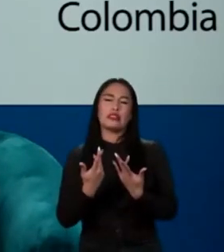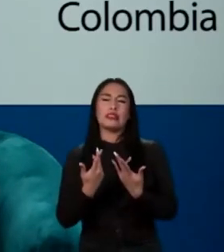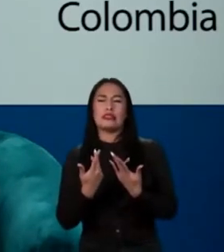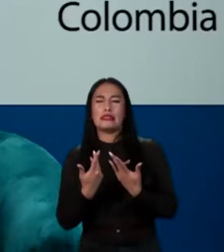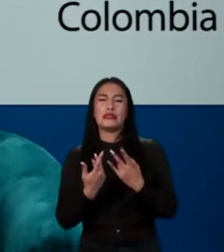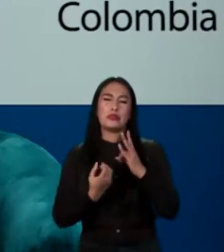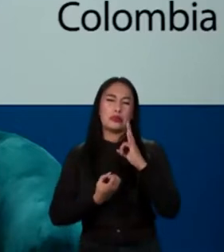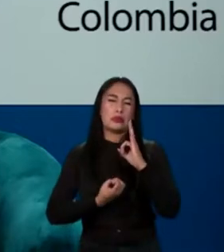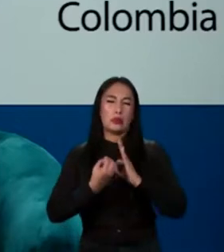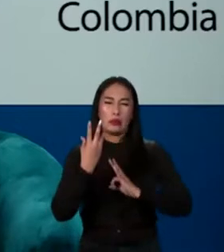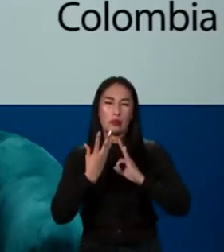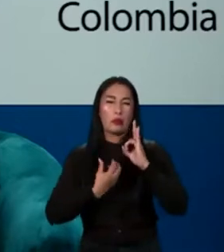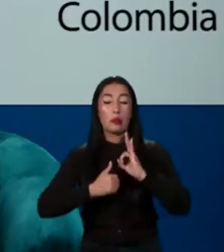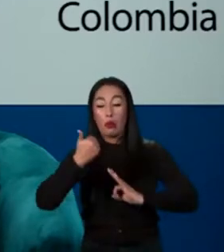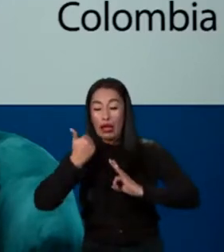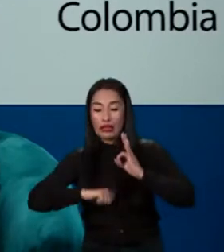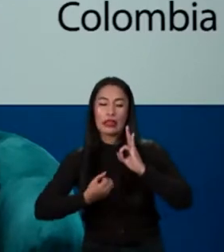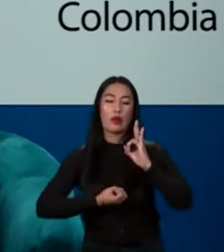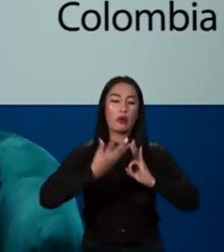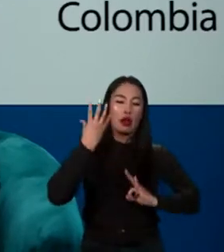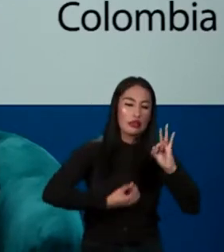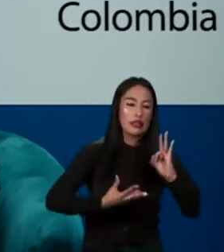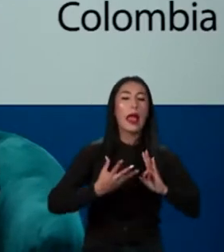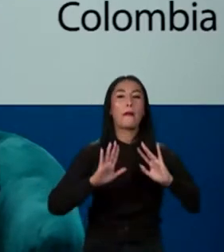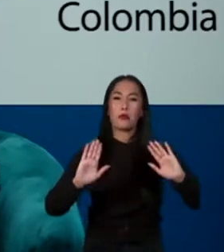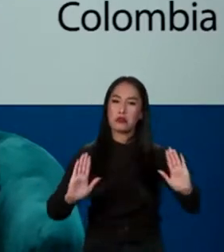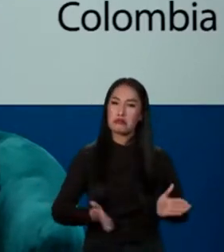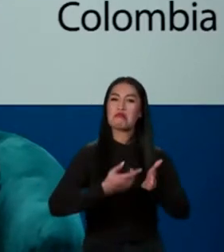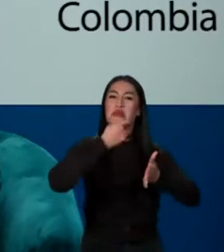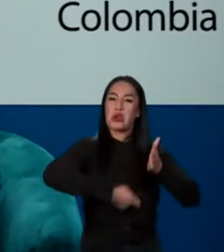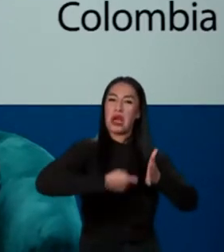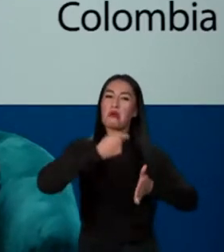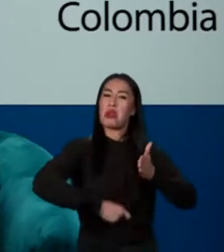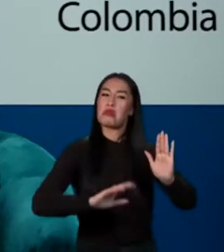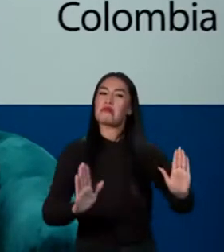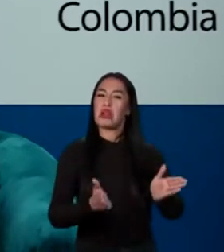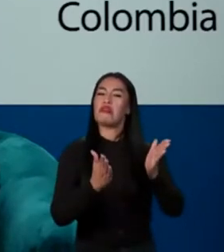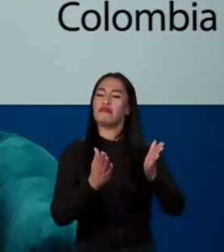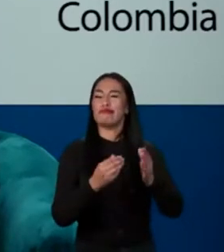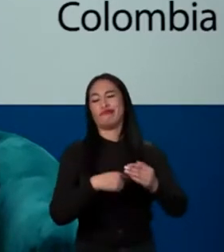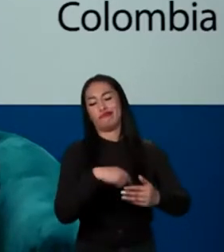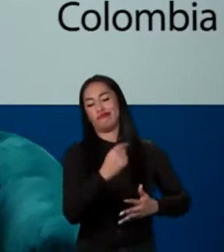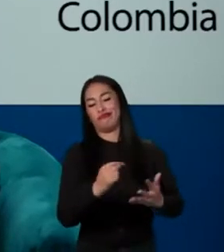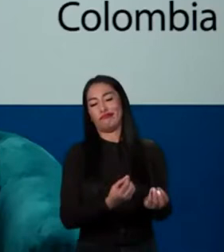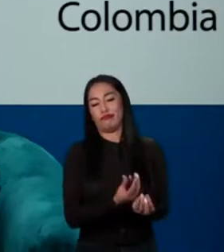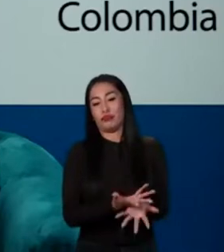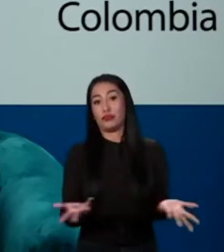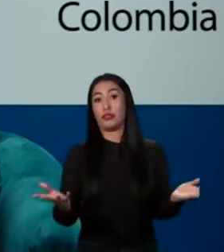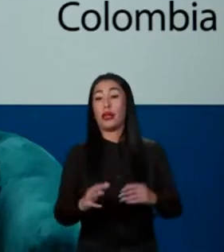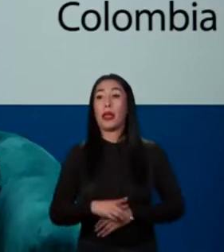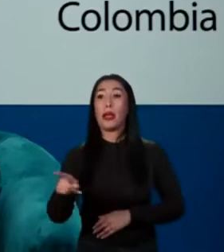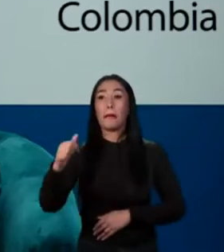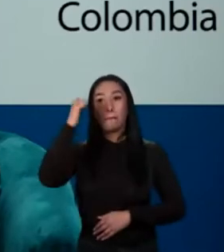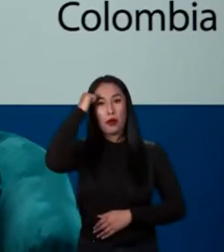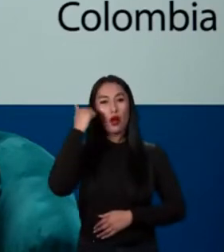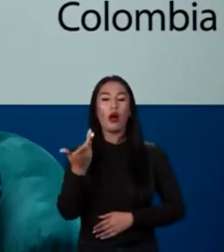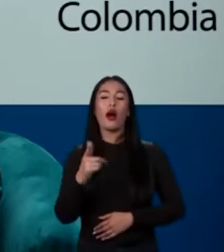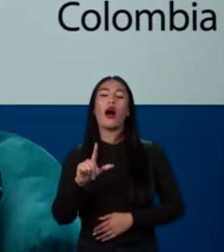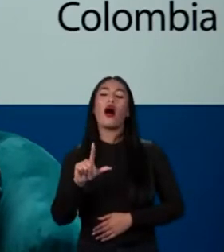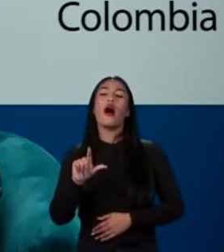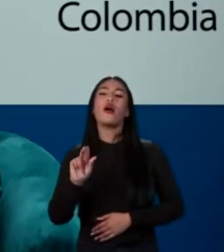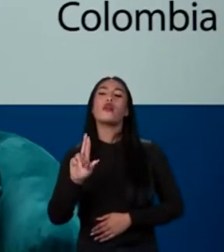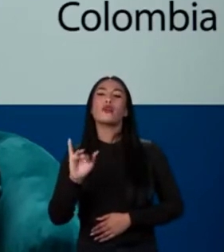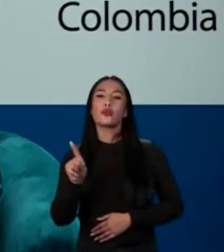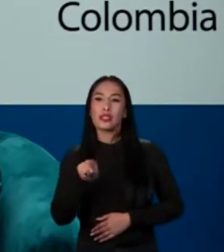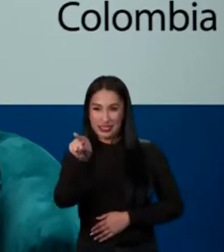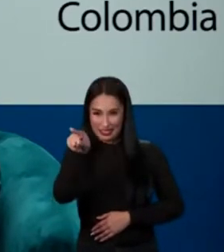y cualitativos en muchas cosas pero fundamentalmente aquí está la profesora del disc karen que ha liderado universidad